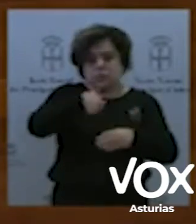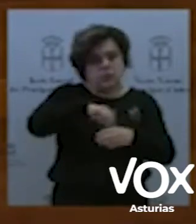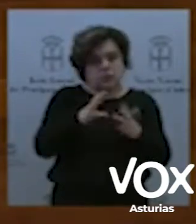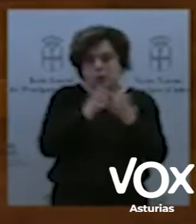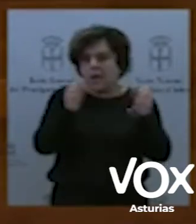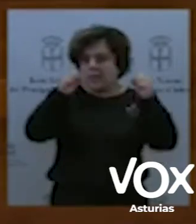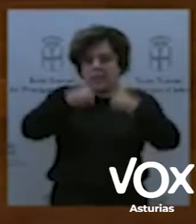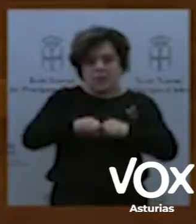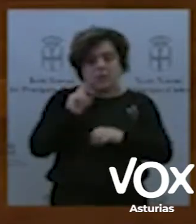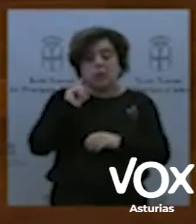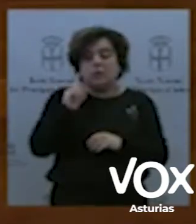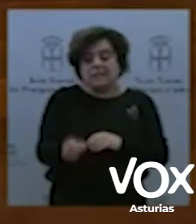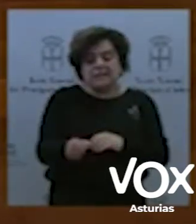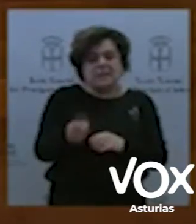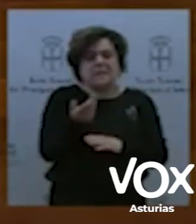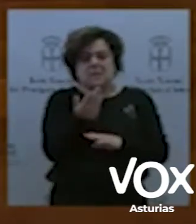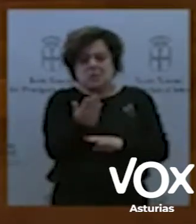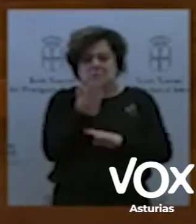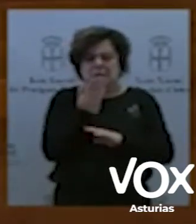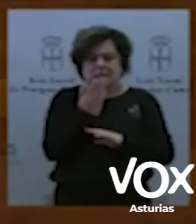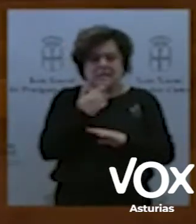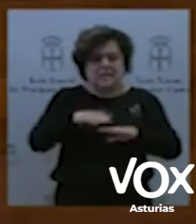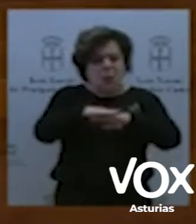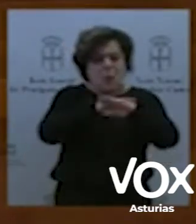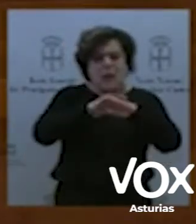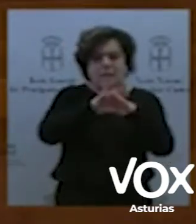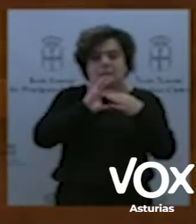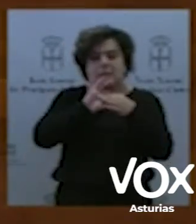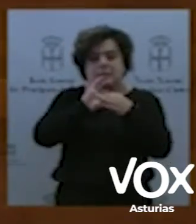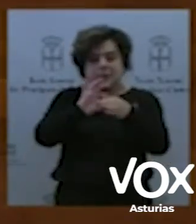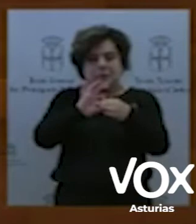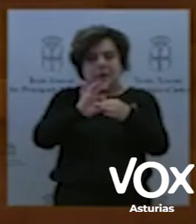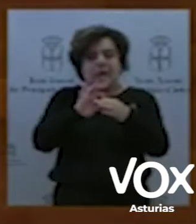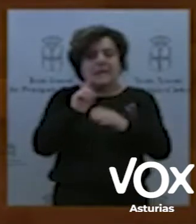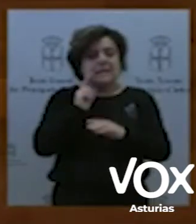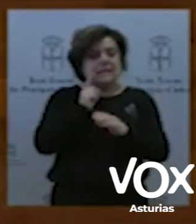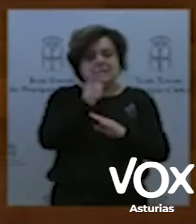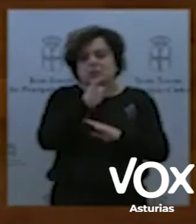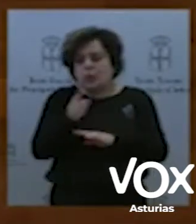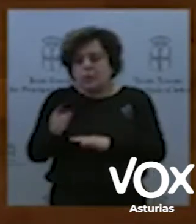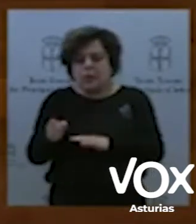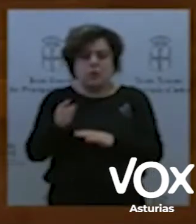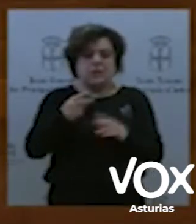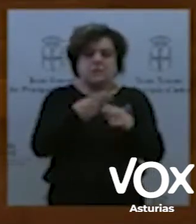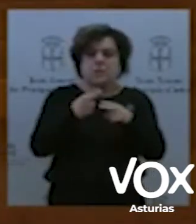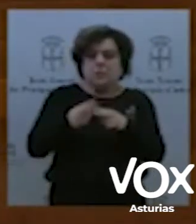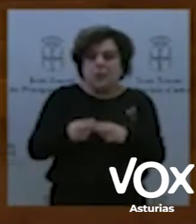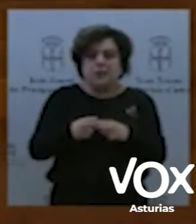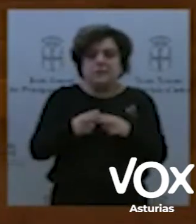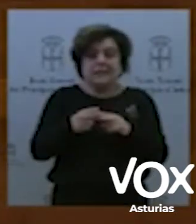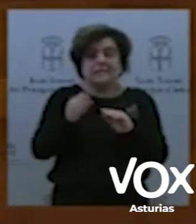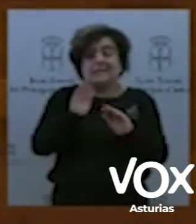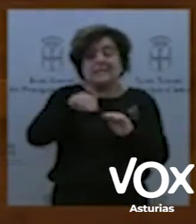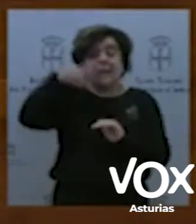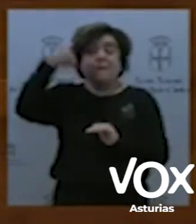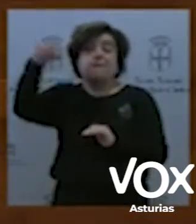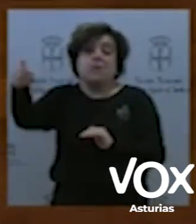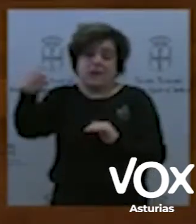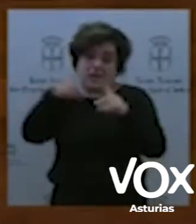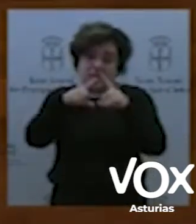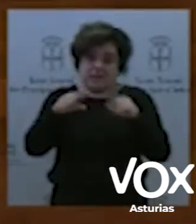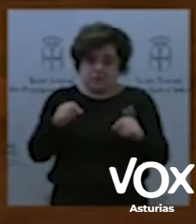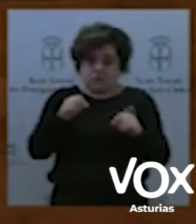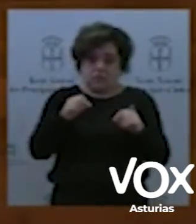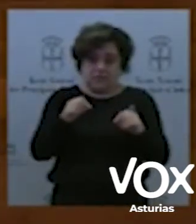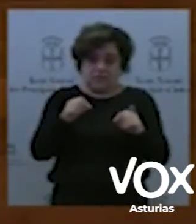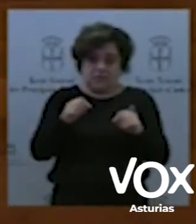base sustentada en instrucciones políticas establecidas desde fuera de nuestra tierra? La Agenda 2030,